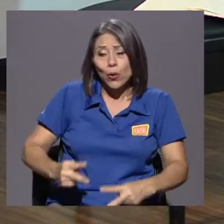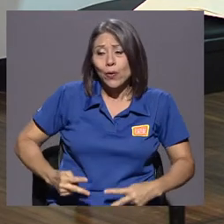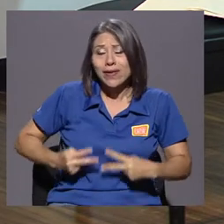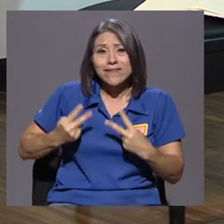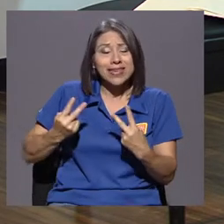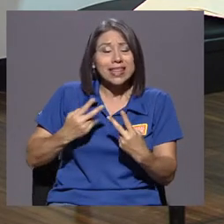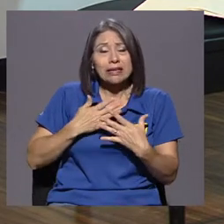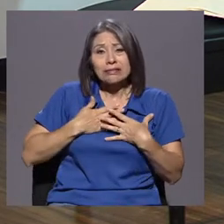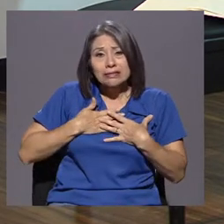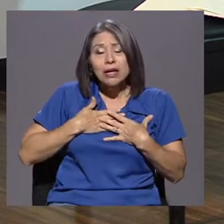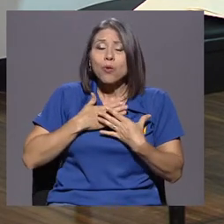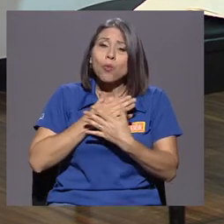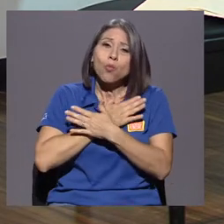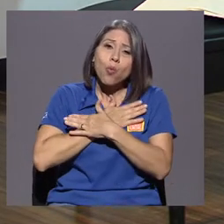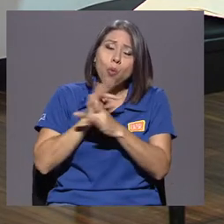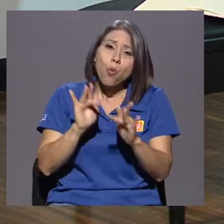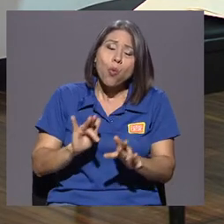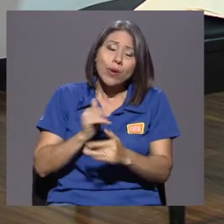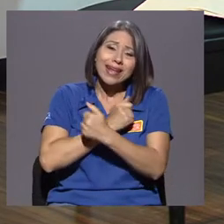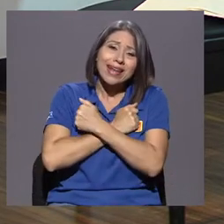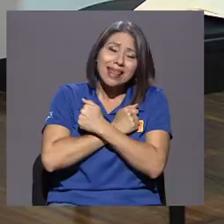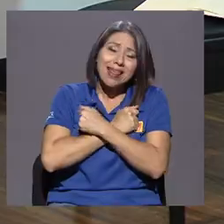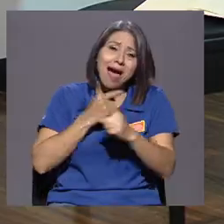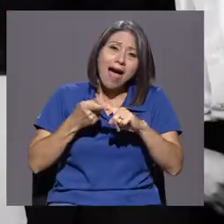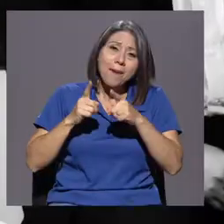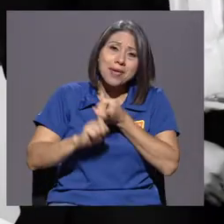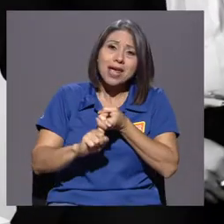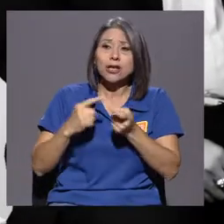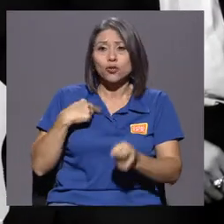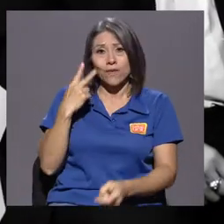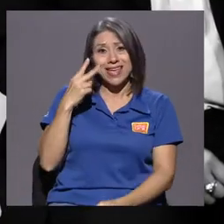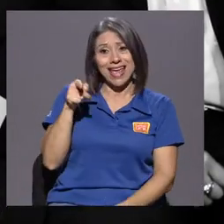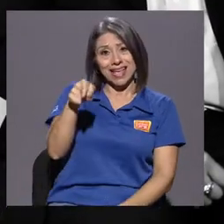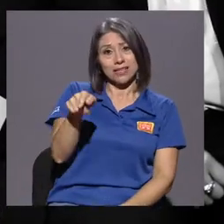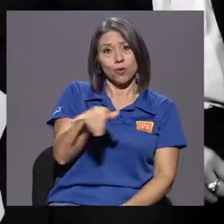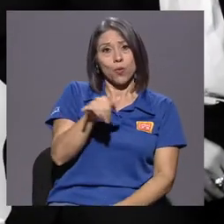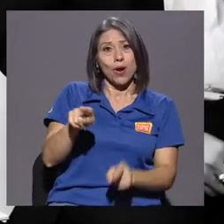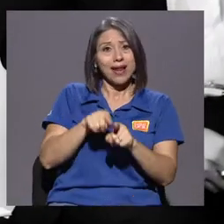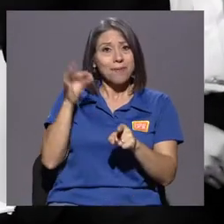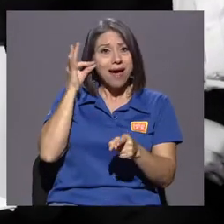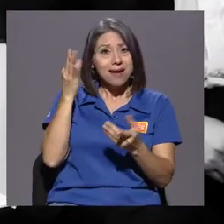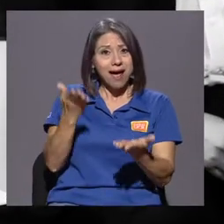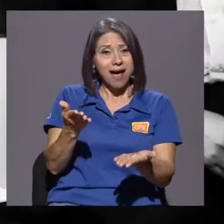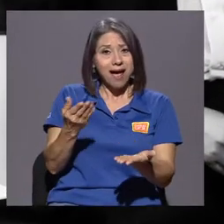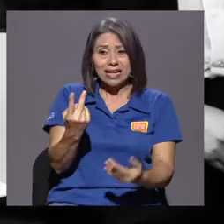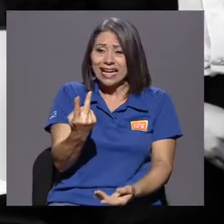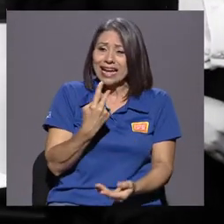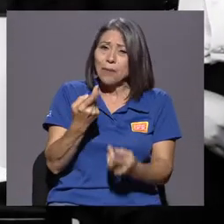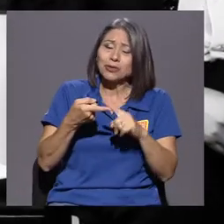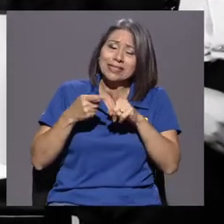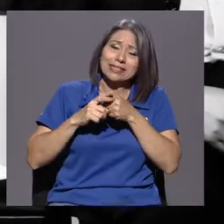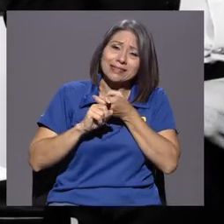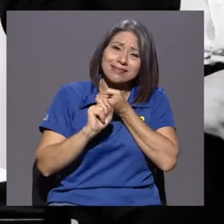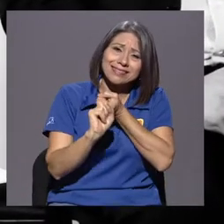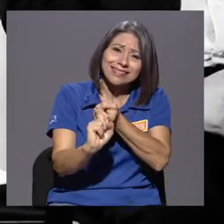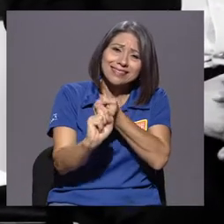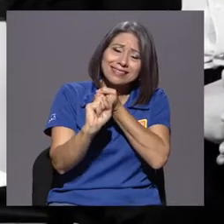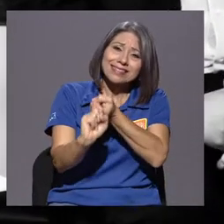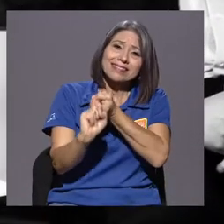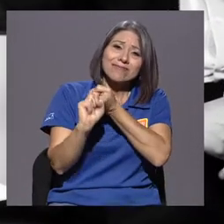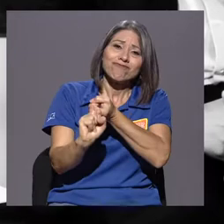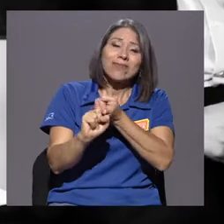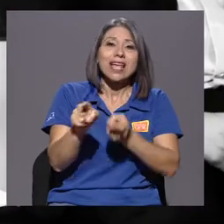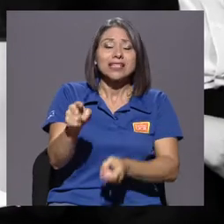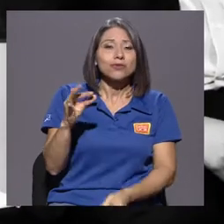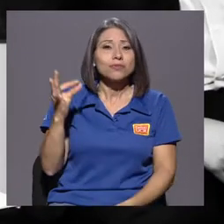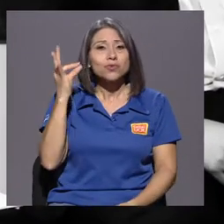pobre querida entrañable amiga yo a viviana la veía como una hermana éramos éramos entrañables en ver una